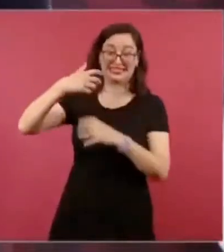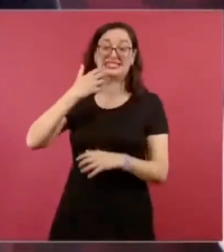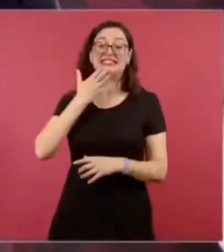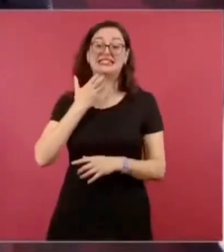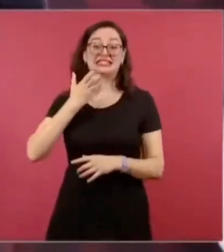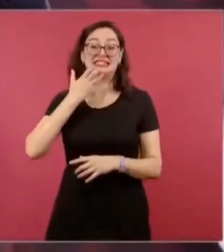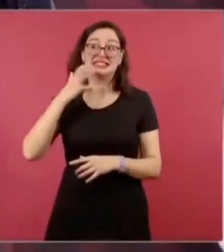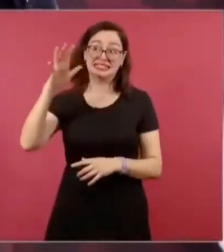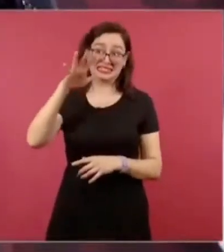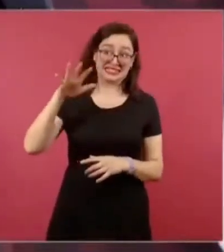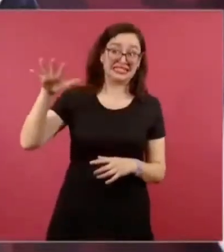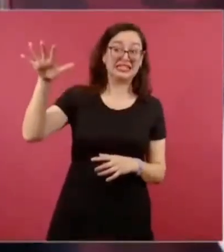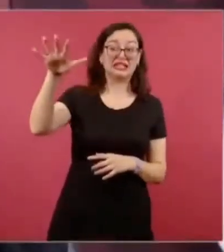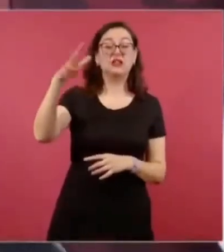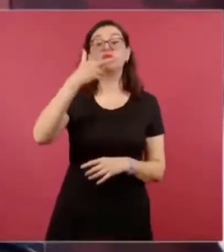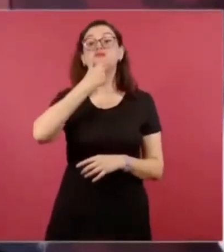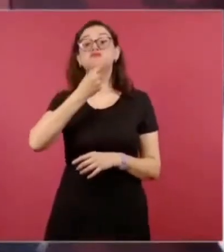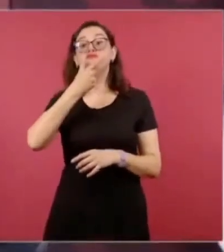famosísimo,